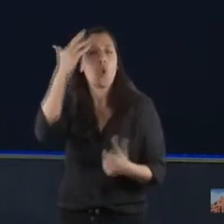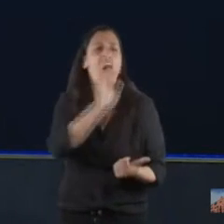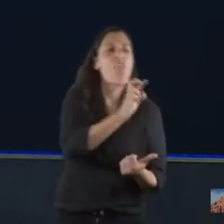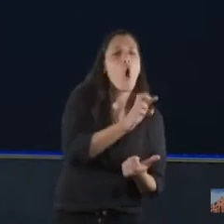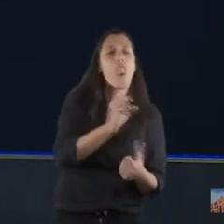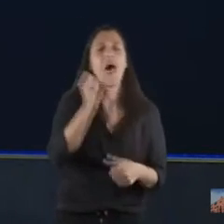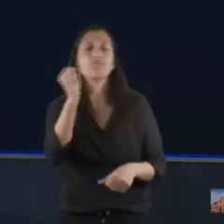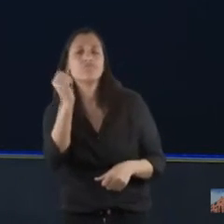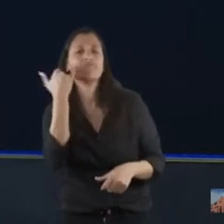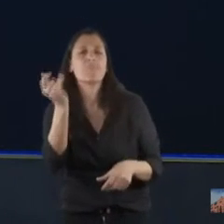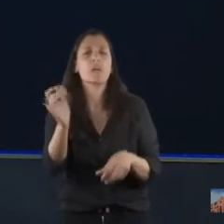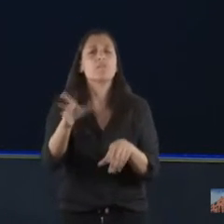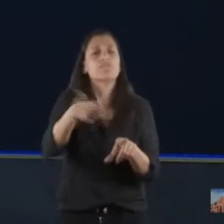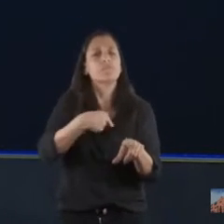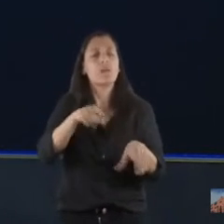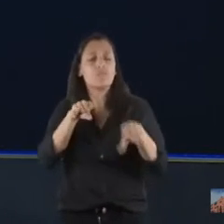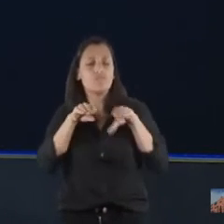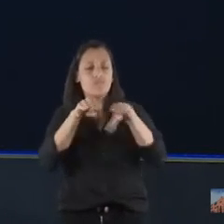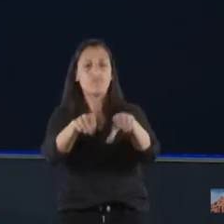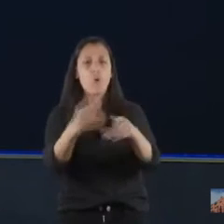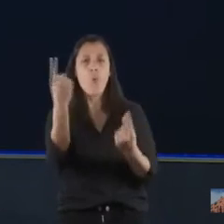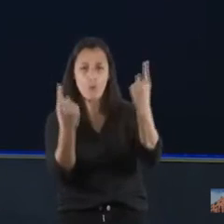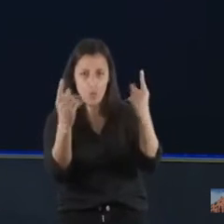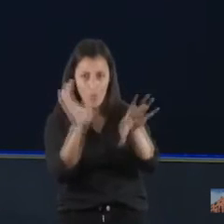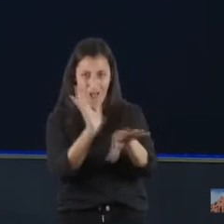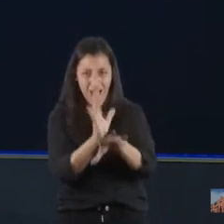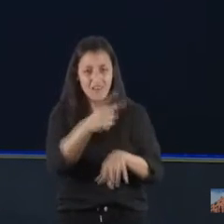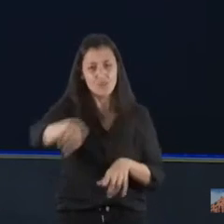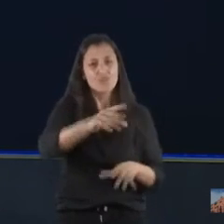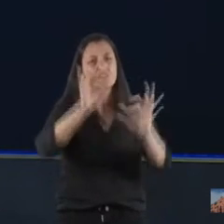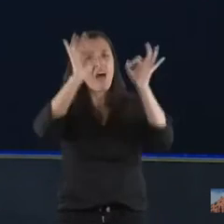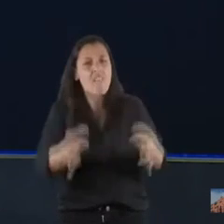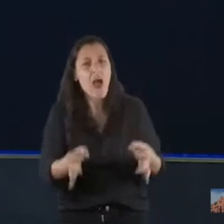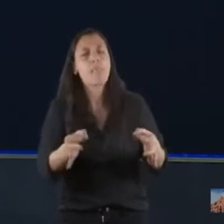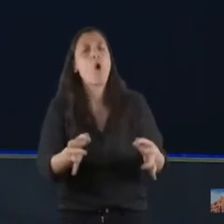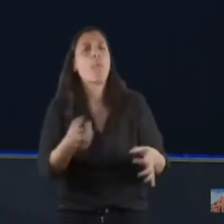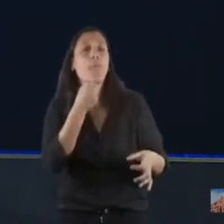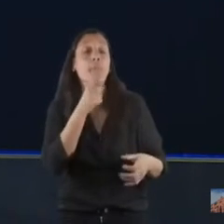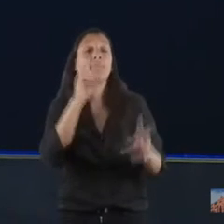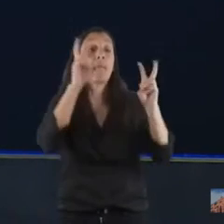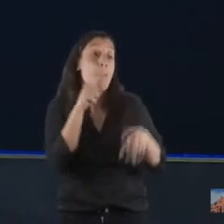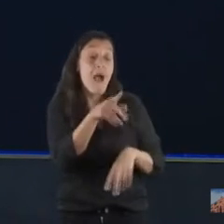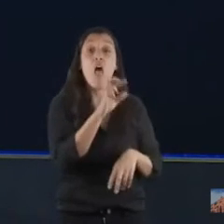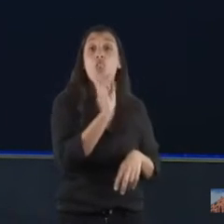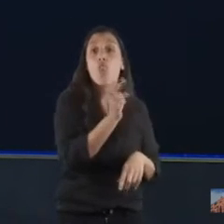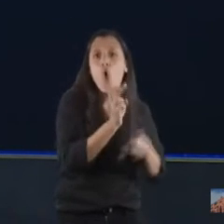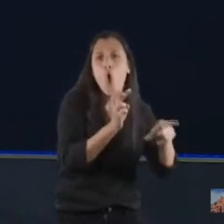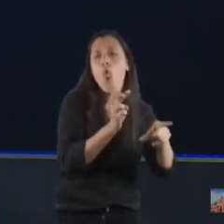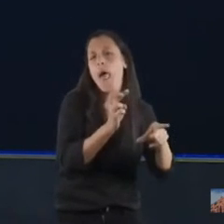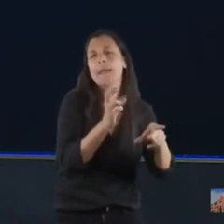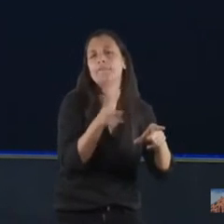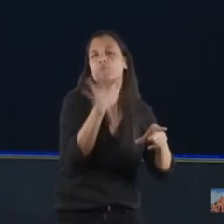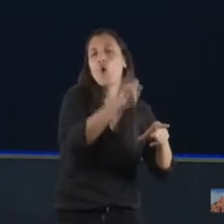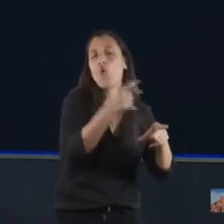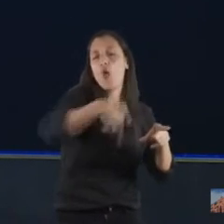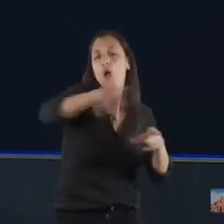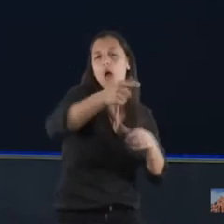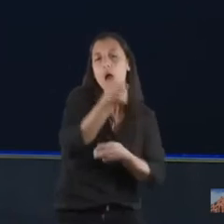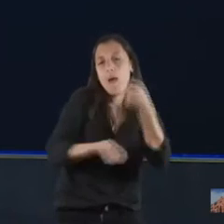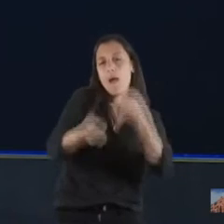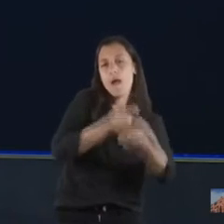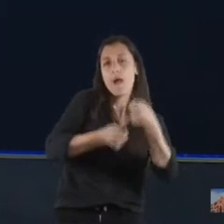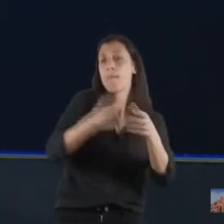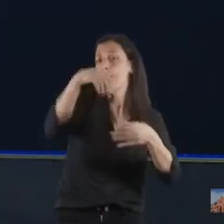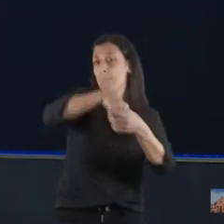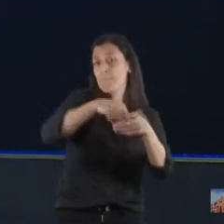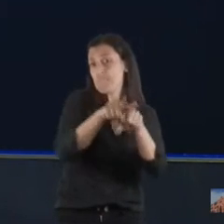convivimos esta idea de que el dólar es parte de nuestra vida cotidiana en los